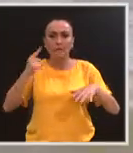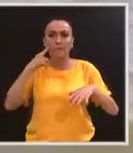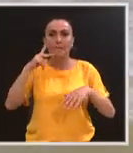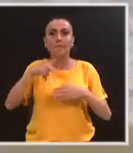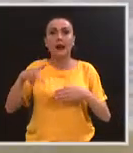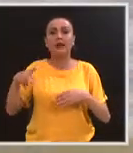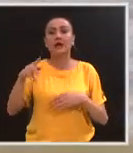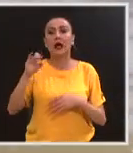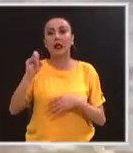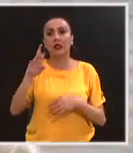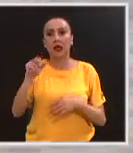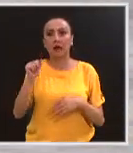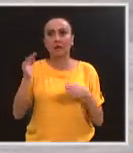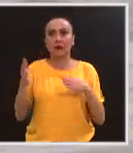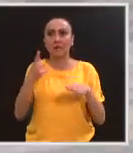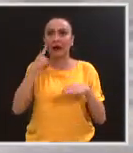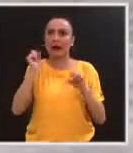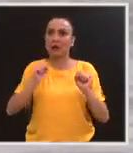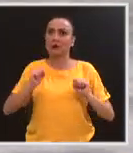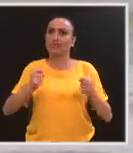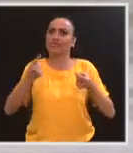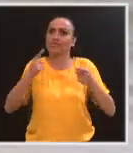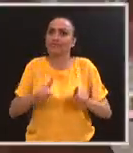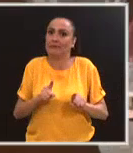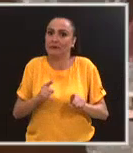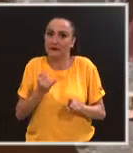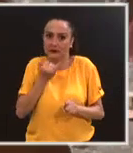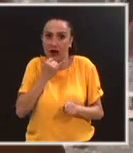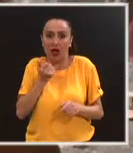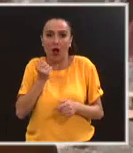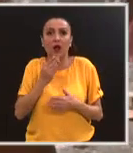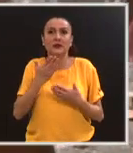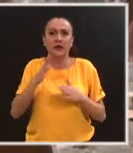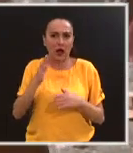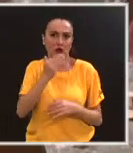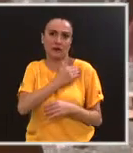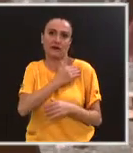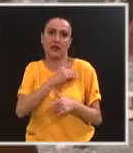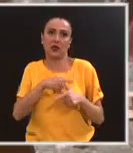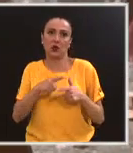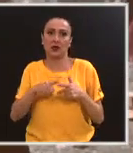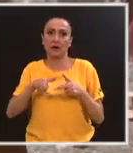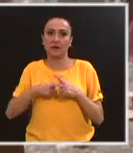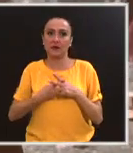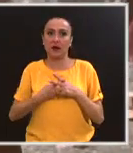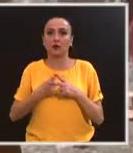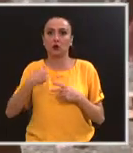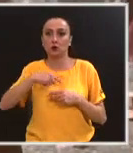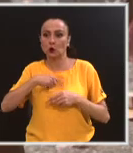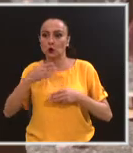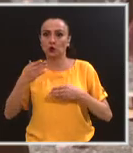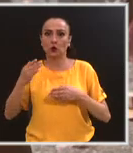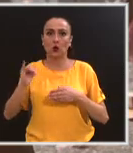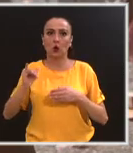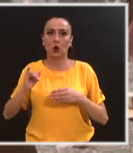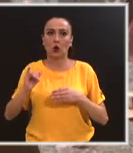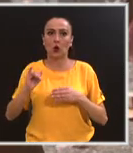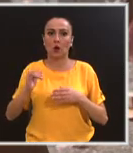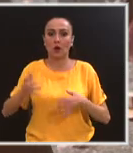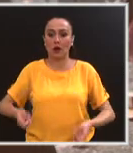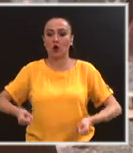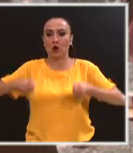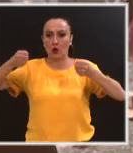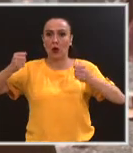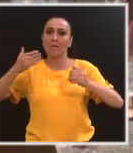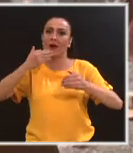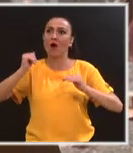playa Caldera se preparan para un posible incidente nosotros cuando ya los avisan Entonces ya comenzamos a a levantar los chunches a